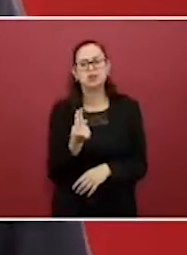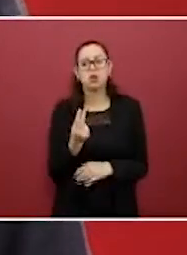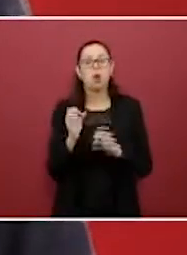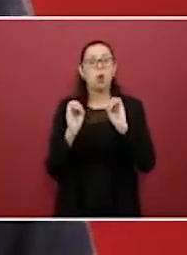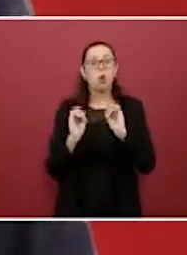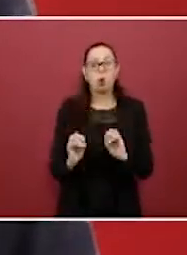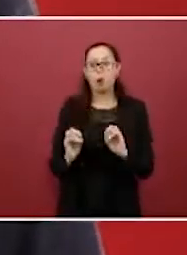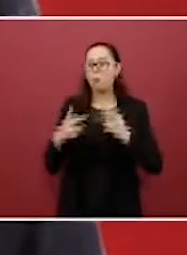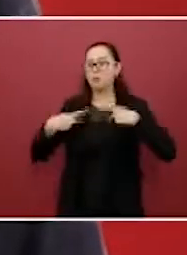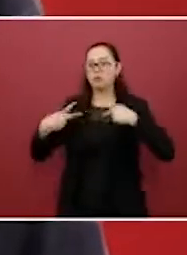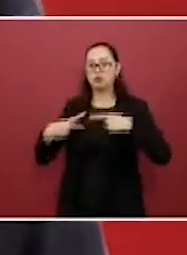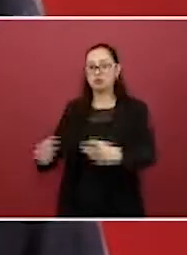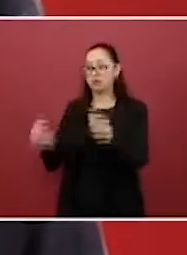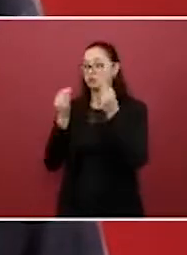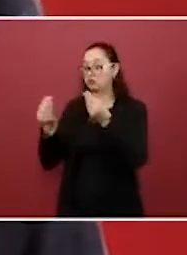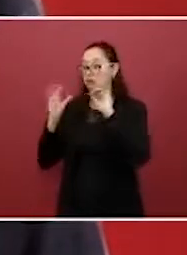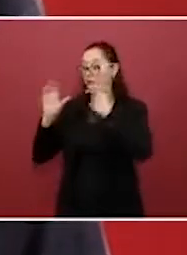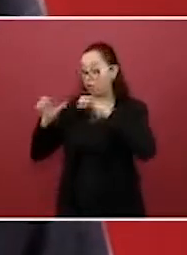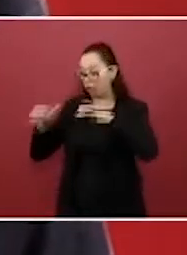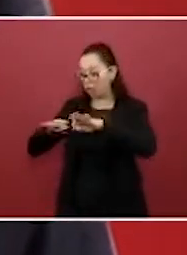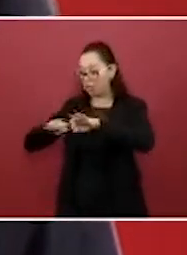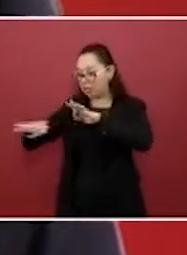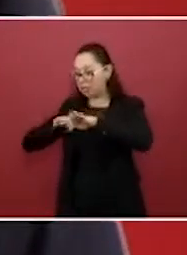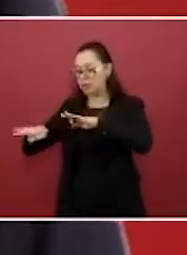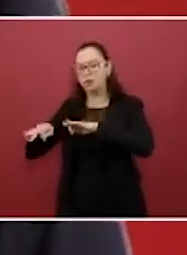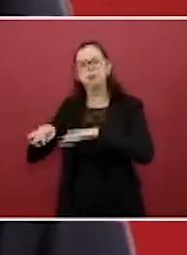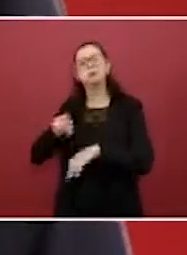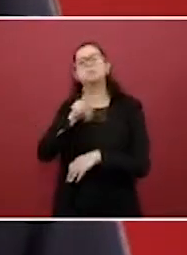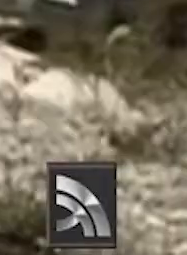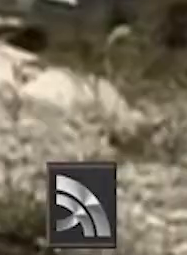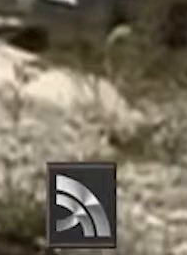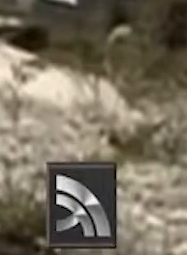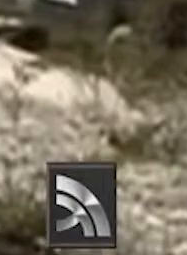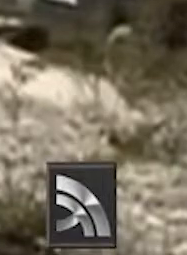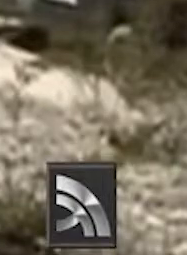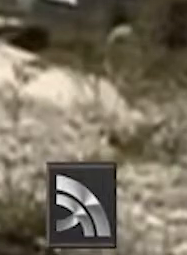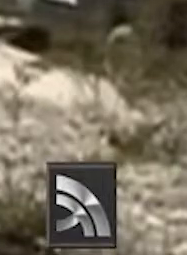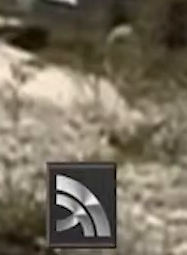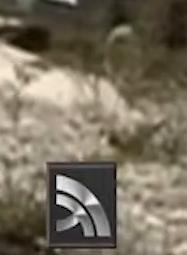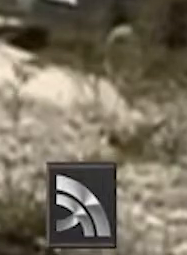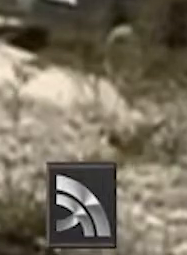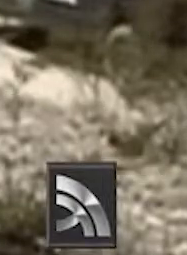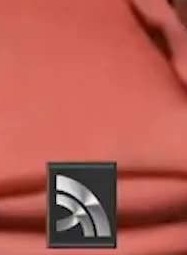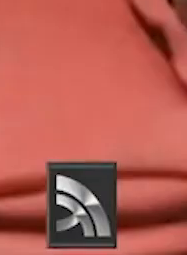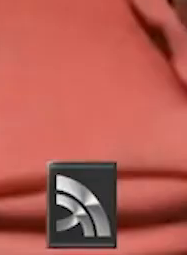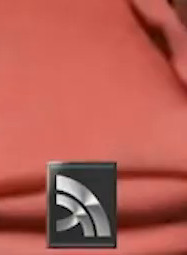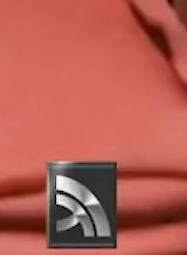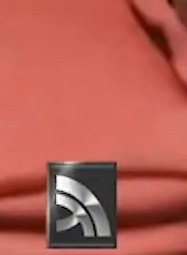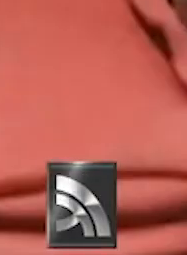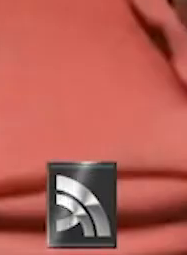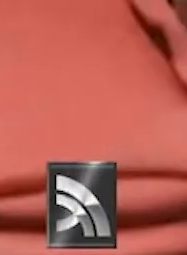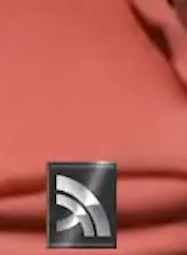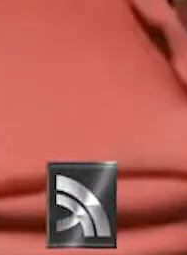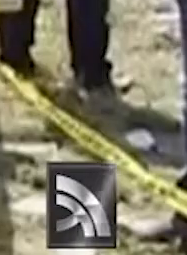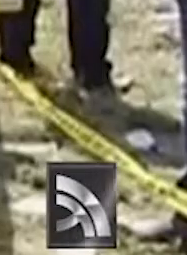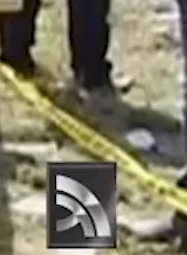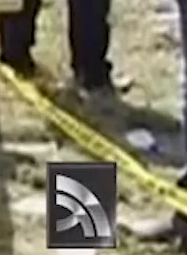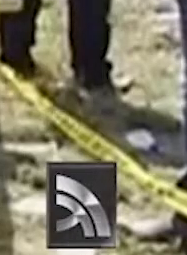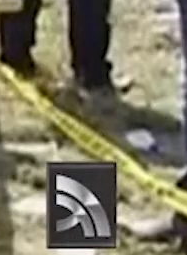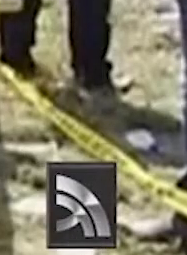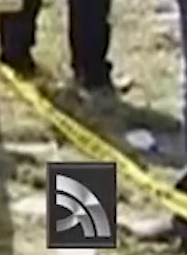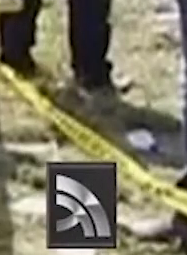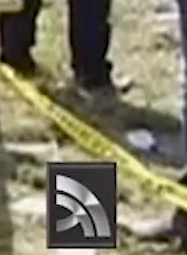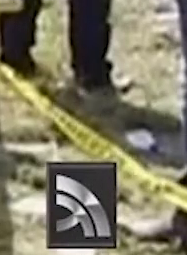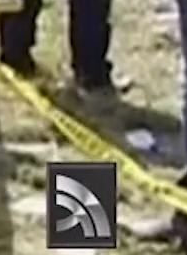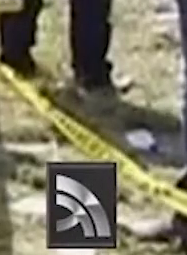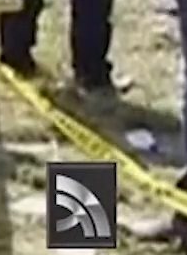de una inversión de 100 mil millones de pesos en conferencia matutina calificó de horror la desaparición de 400.000 personas en